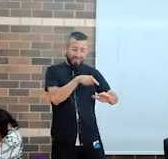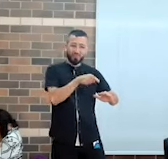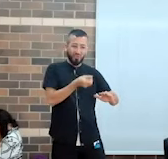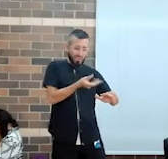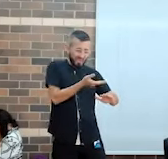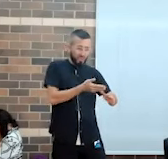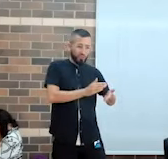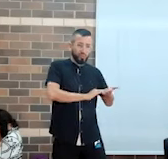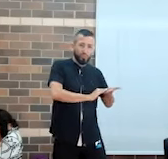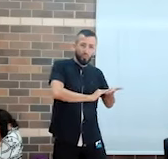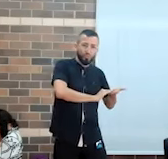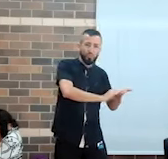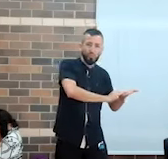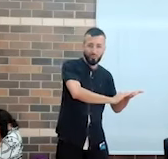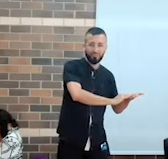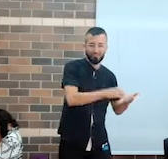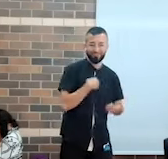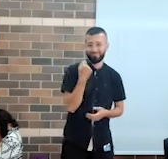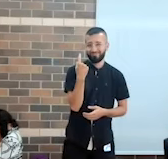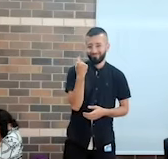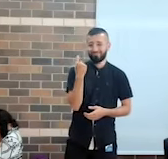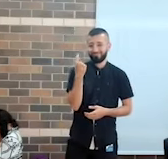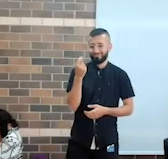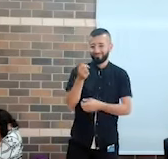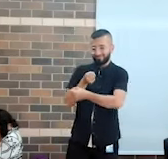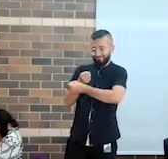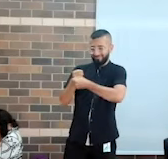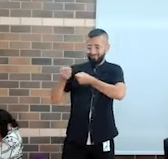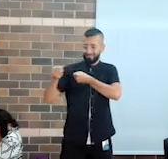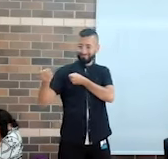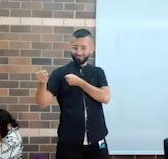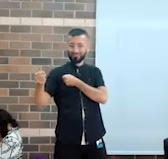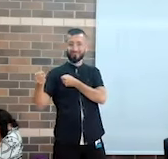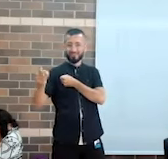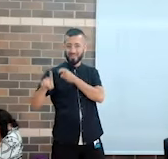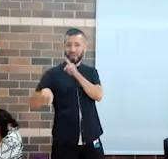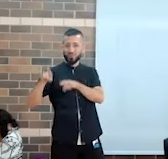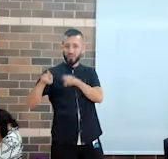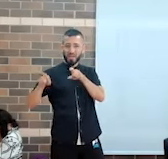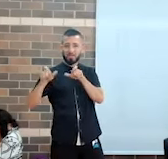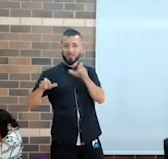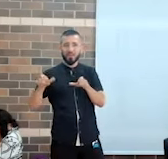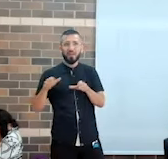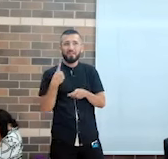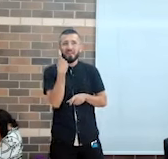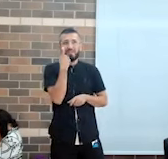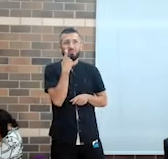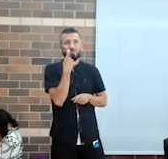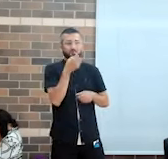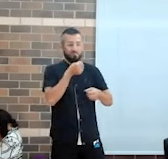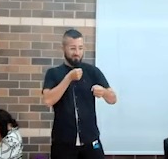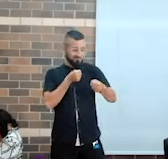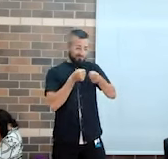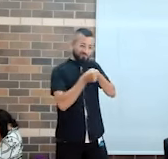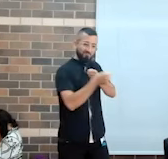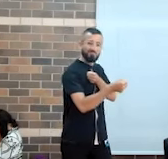entiendo también, entiendo que quizás a algunas personas lo hemos trabajado y se nos facilita